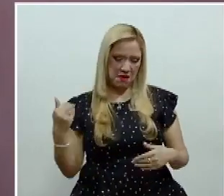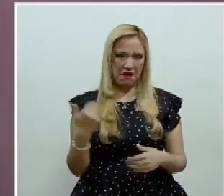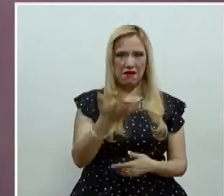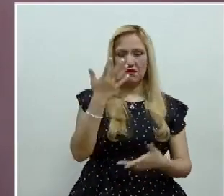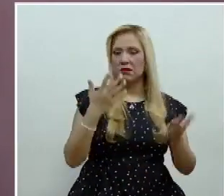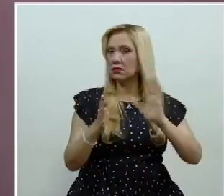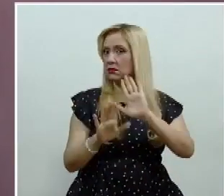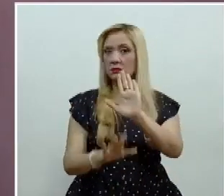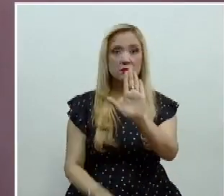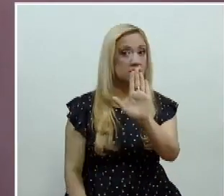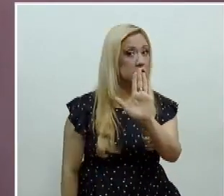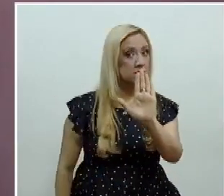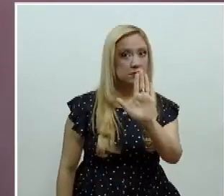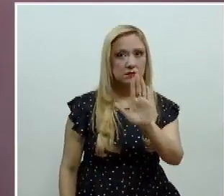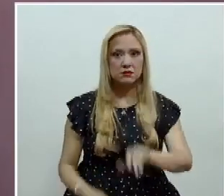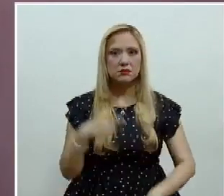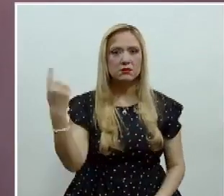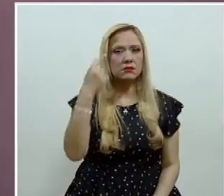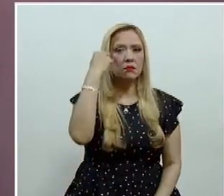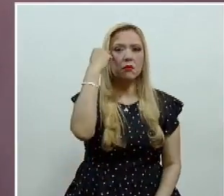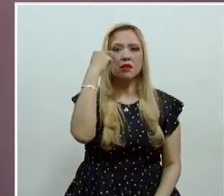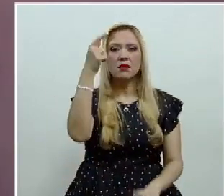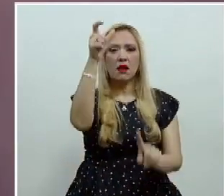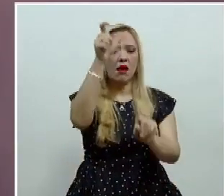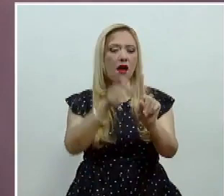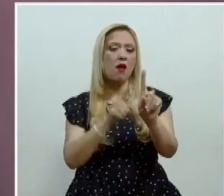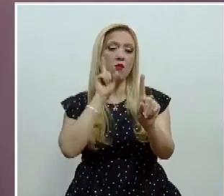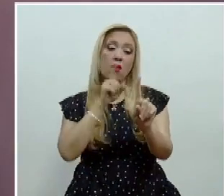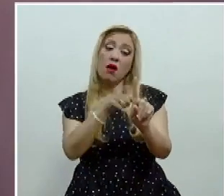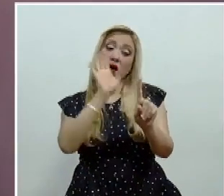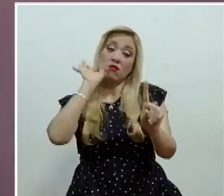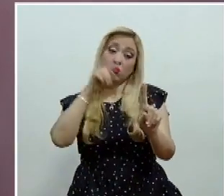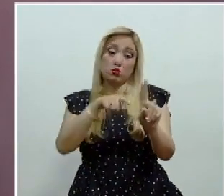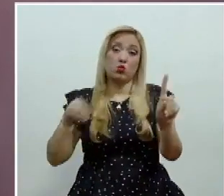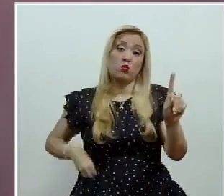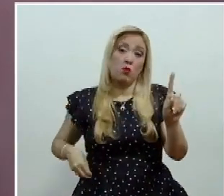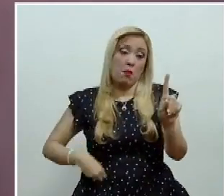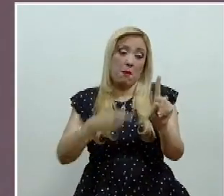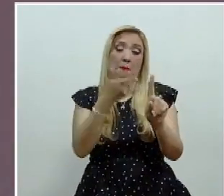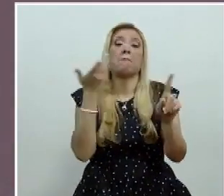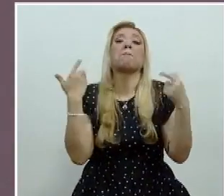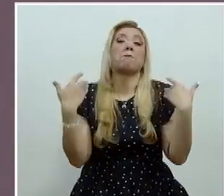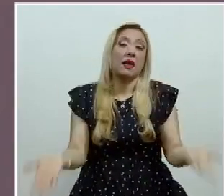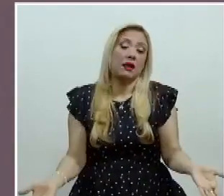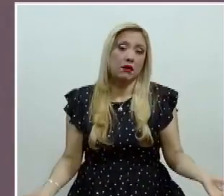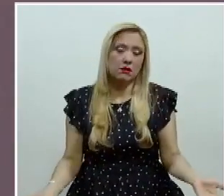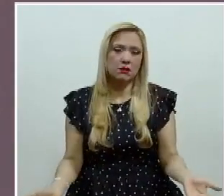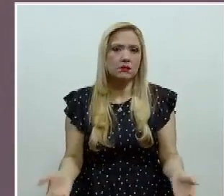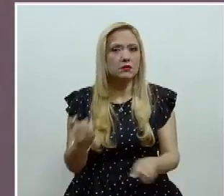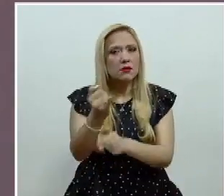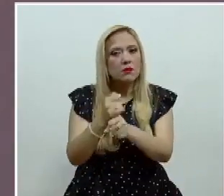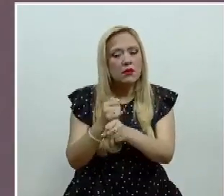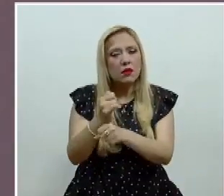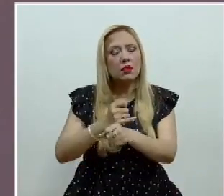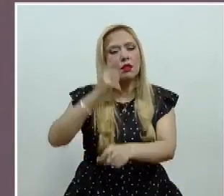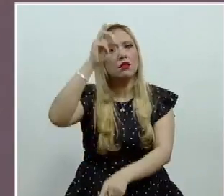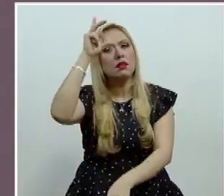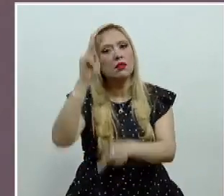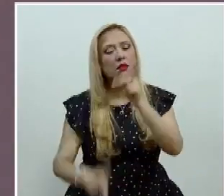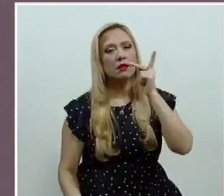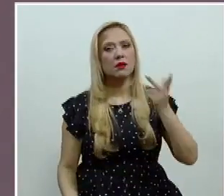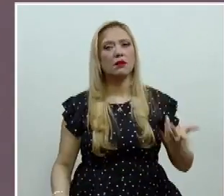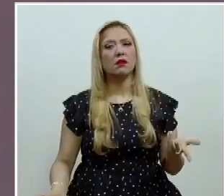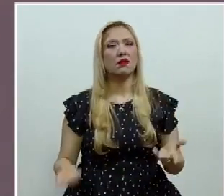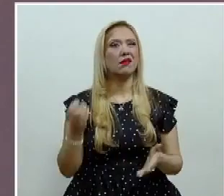muchas veces estos prejuicios sobre el género y sobre cómo debieron comportarse las víctimas afectan la investigación, porque se omite pedir o